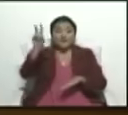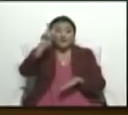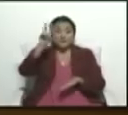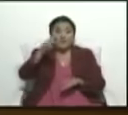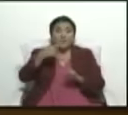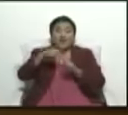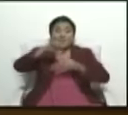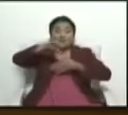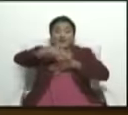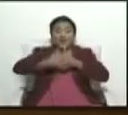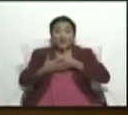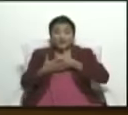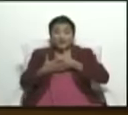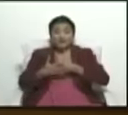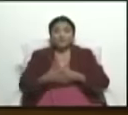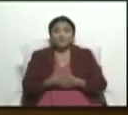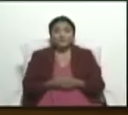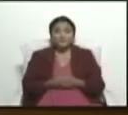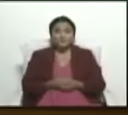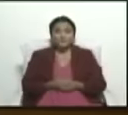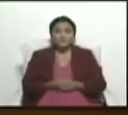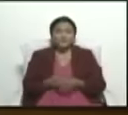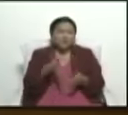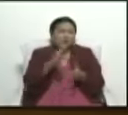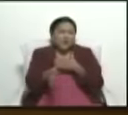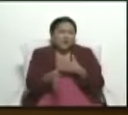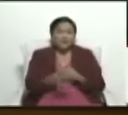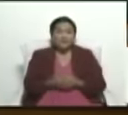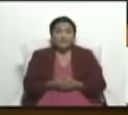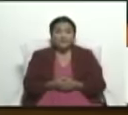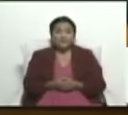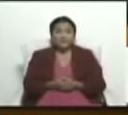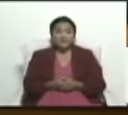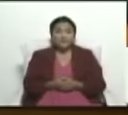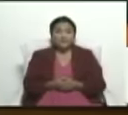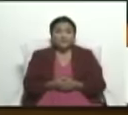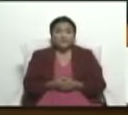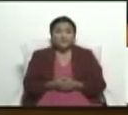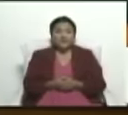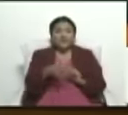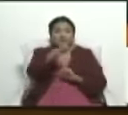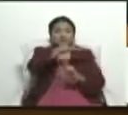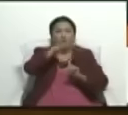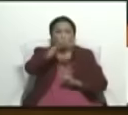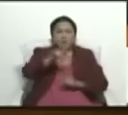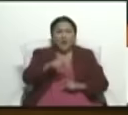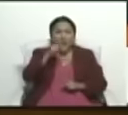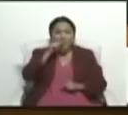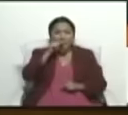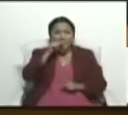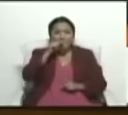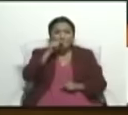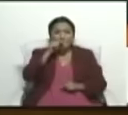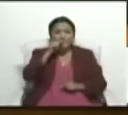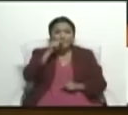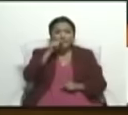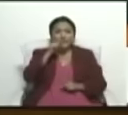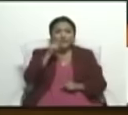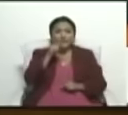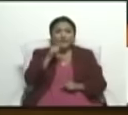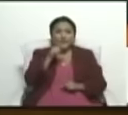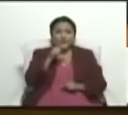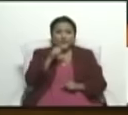América Latina, como lo es, obviamente, el caso